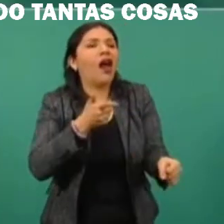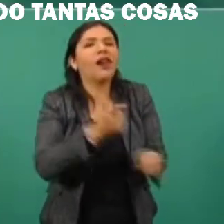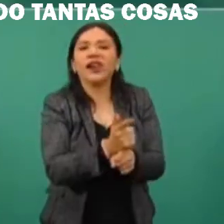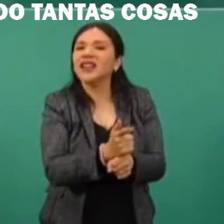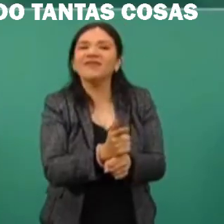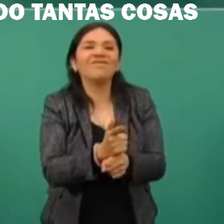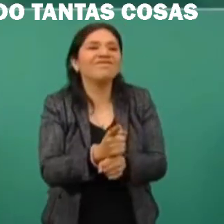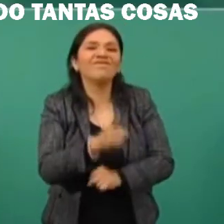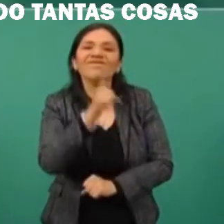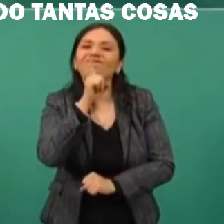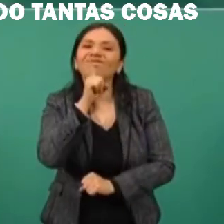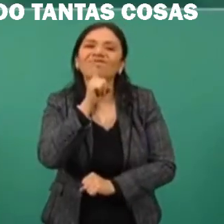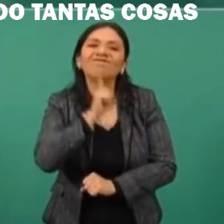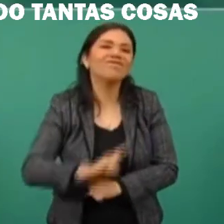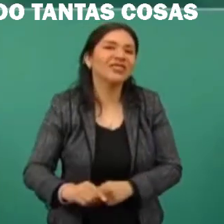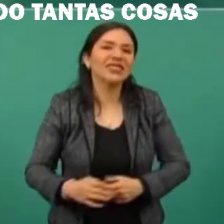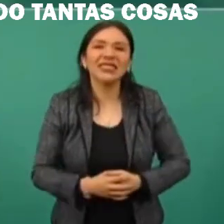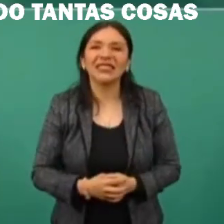lo son,